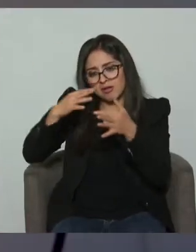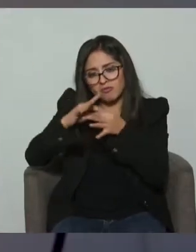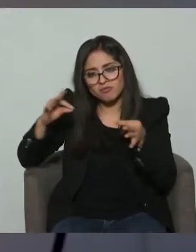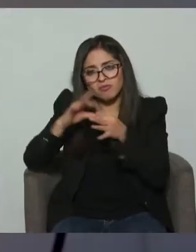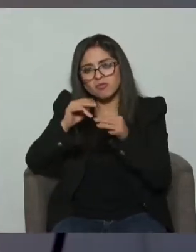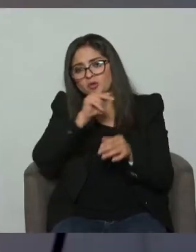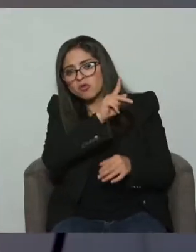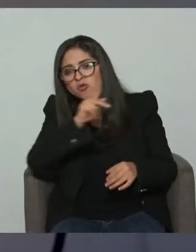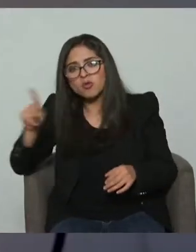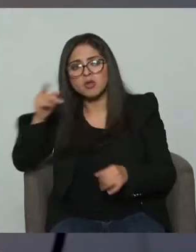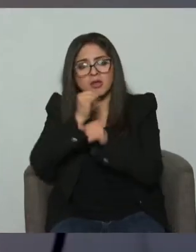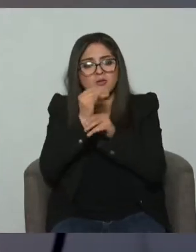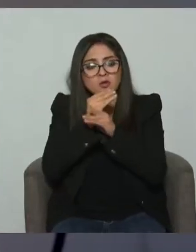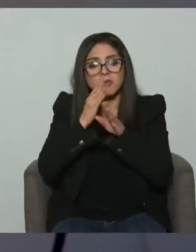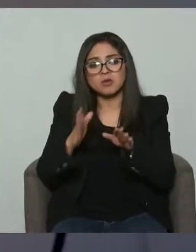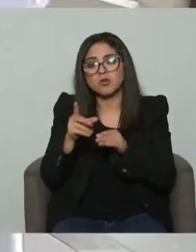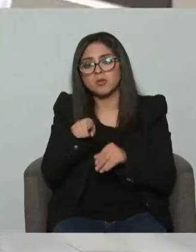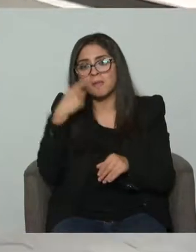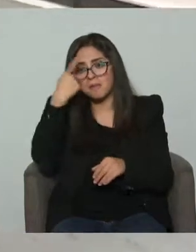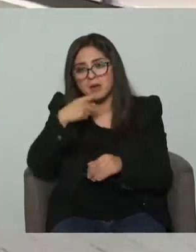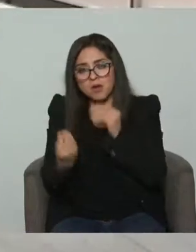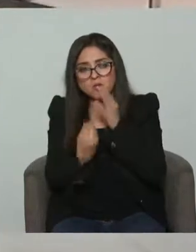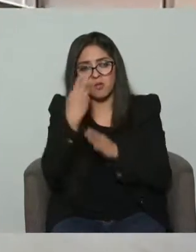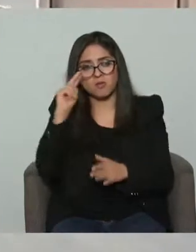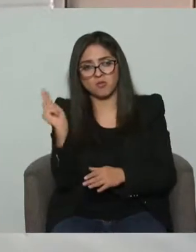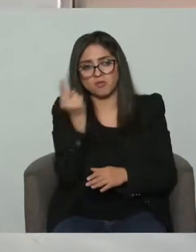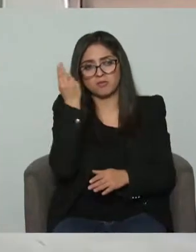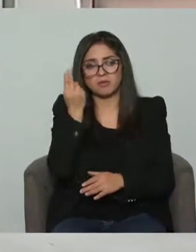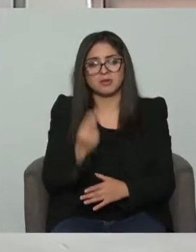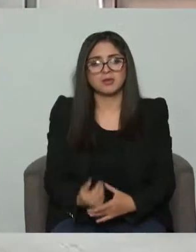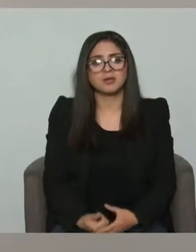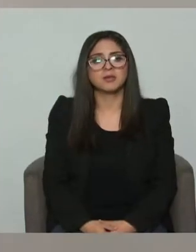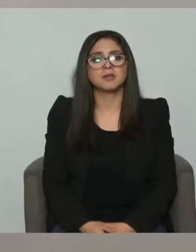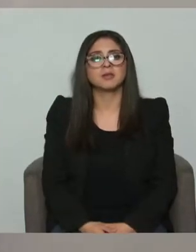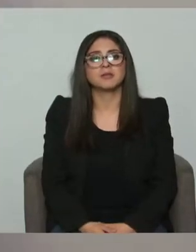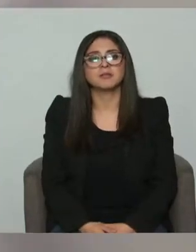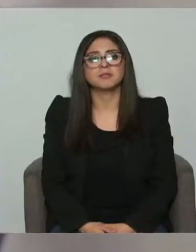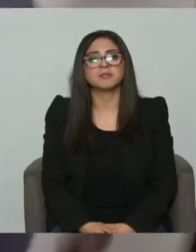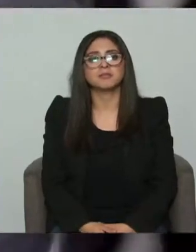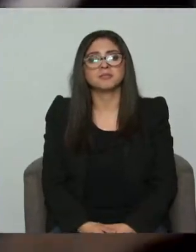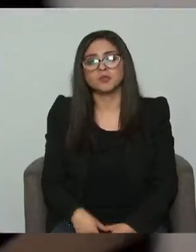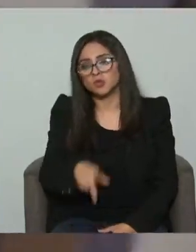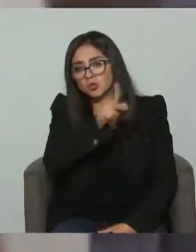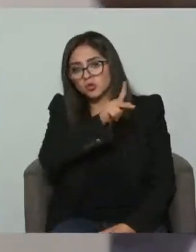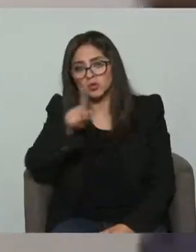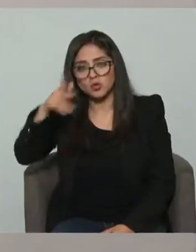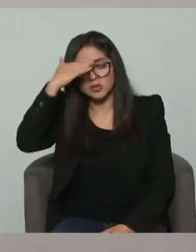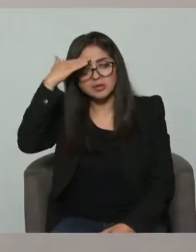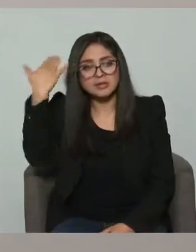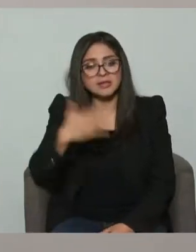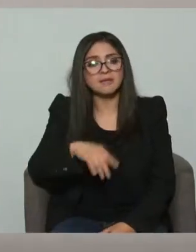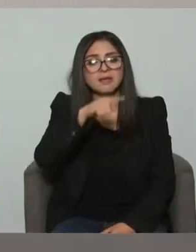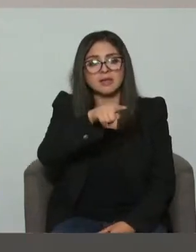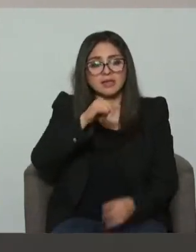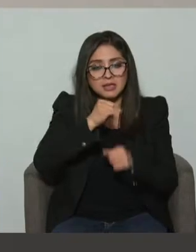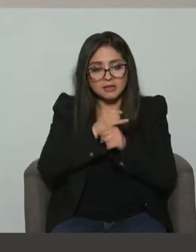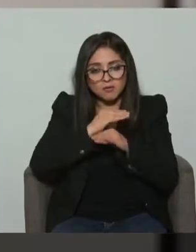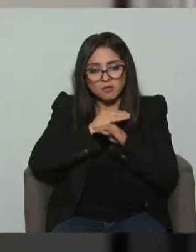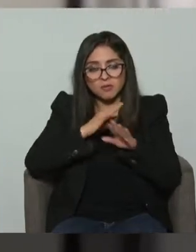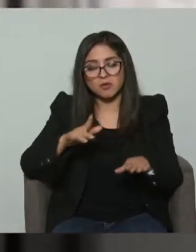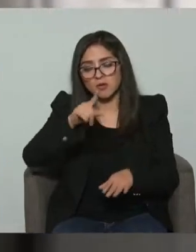esta formación en la nueva universidad, Mariana. Bueno, todos sabemos y es pública la información del desmantelamiento, por